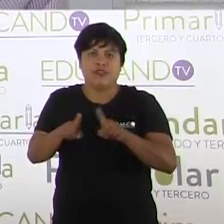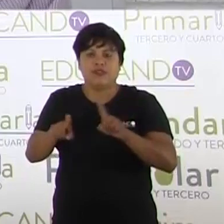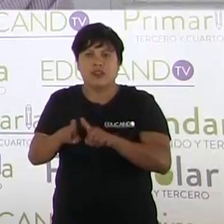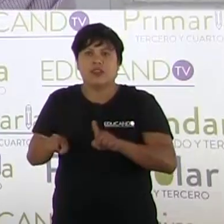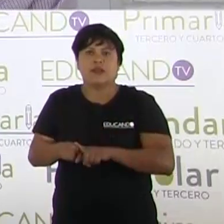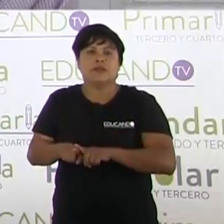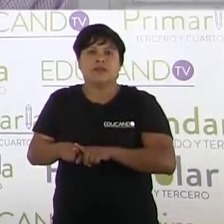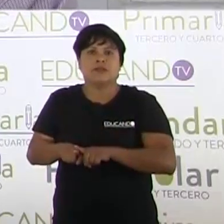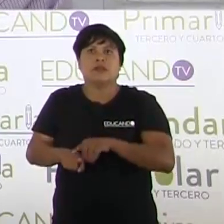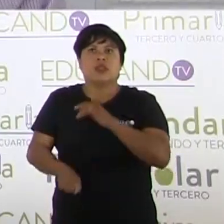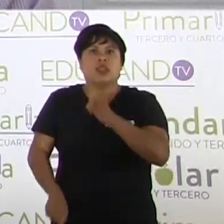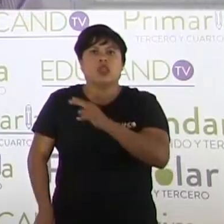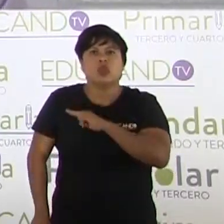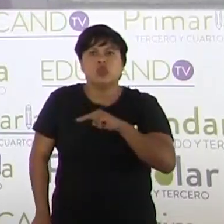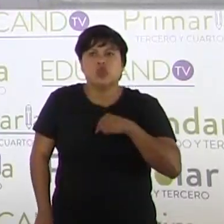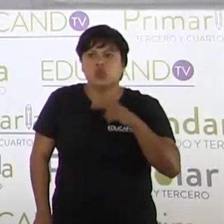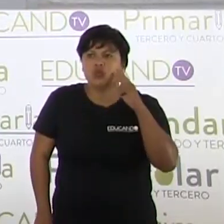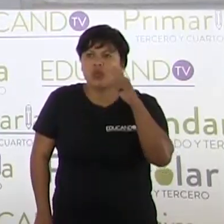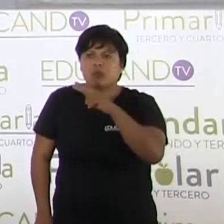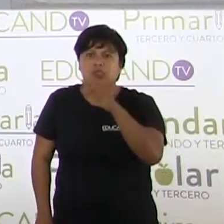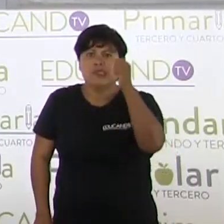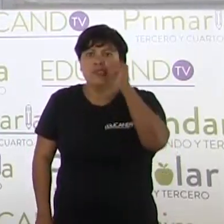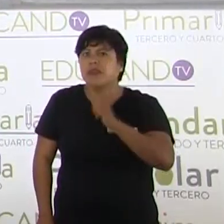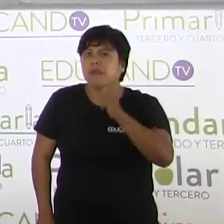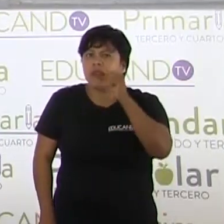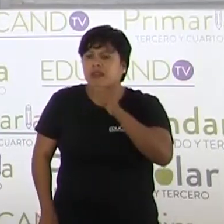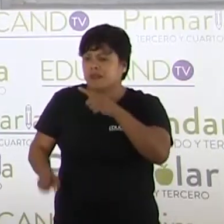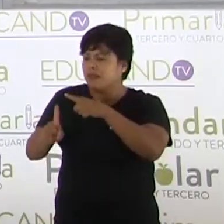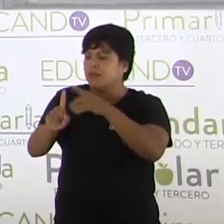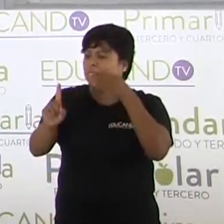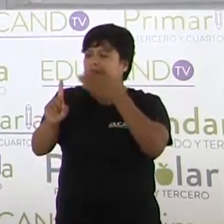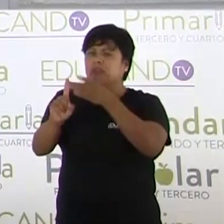músicas y normalmente le cantan a la mujer.